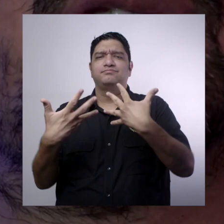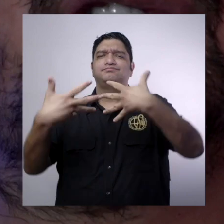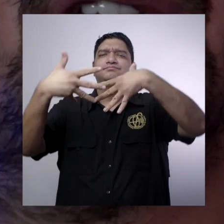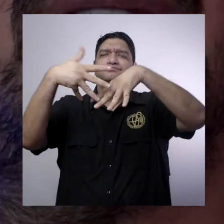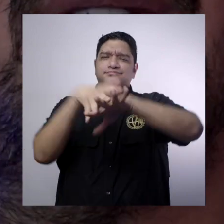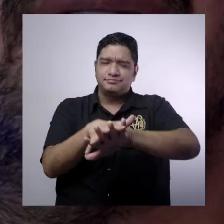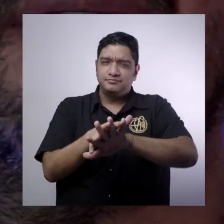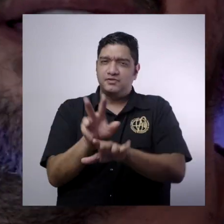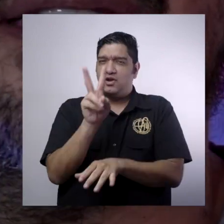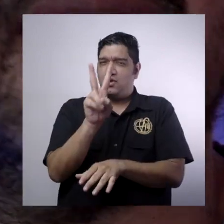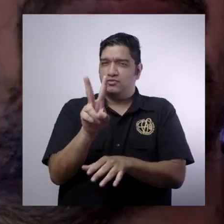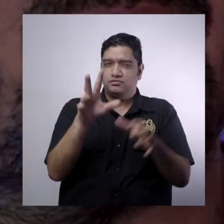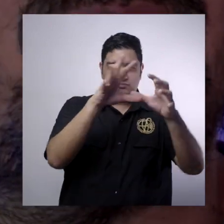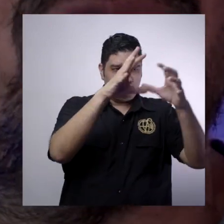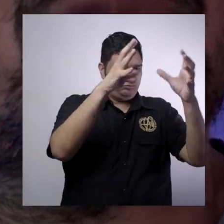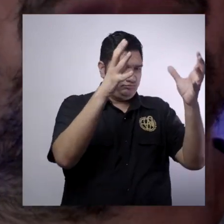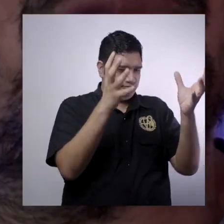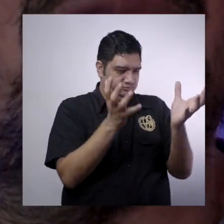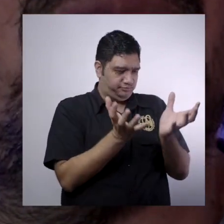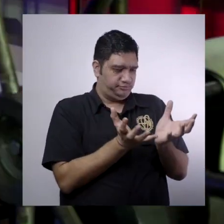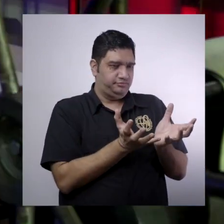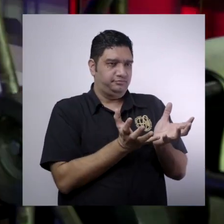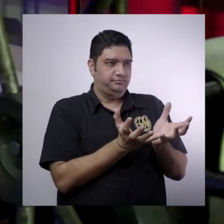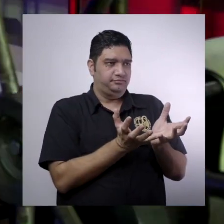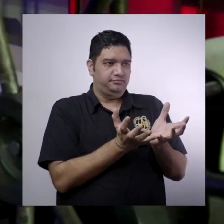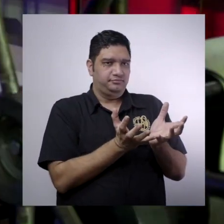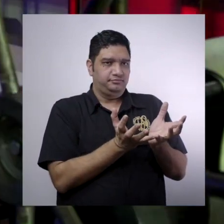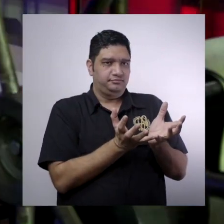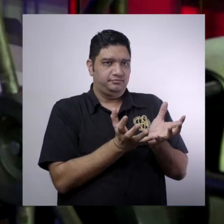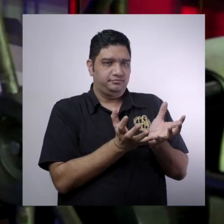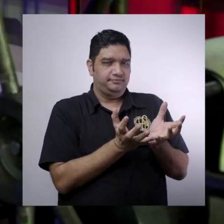mundos, entre el mundo